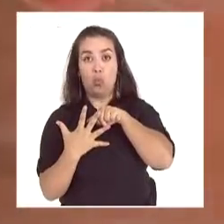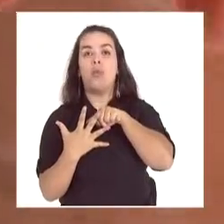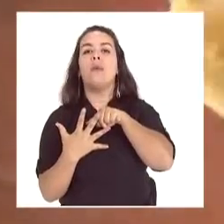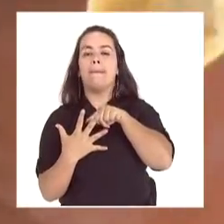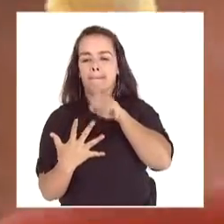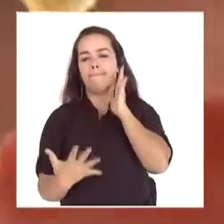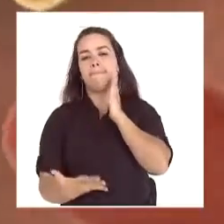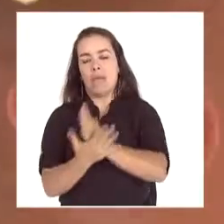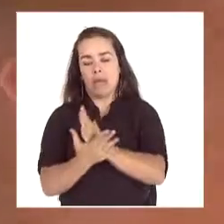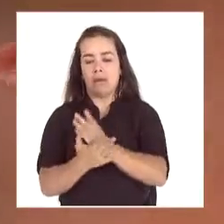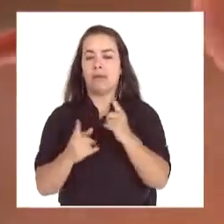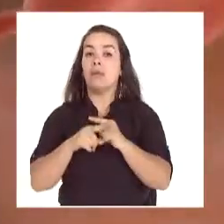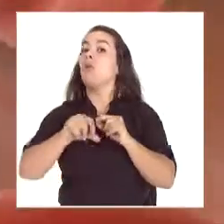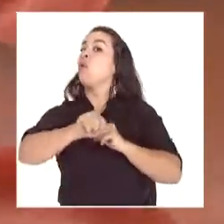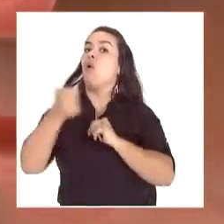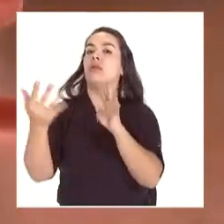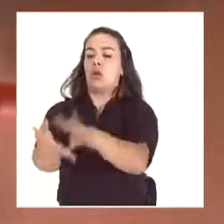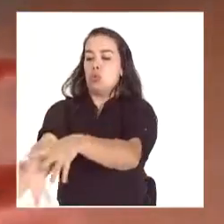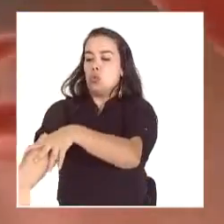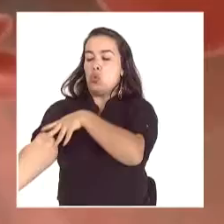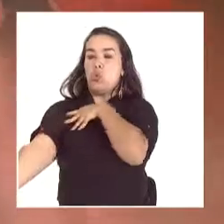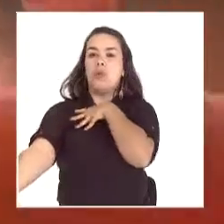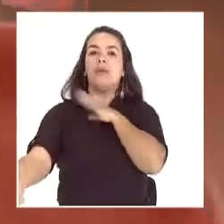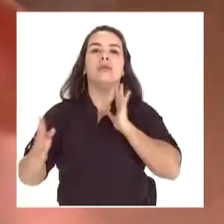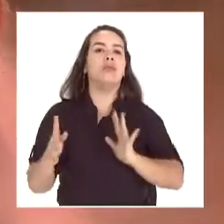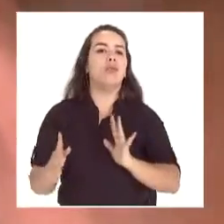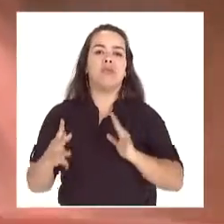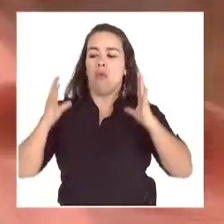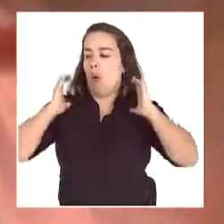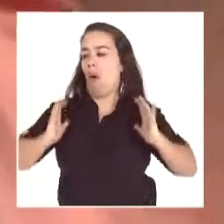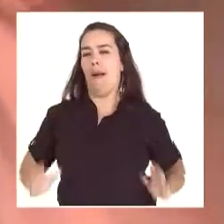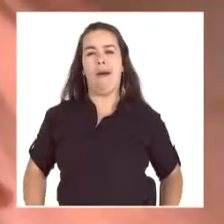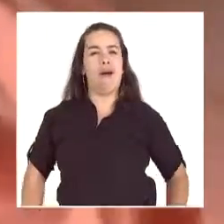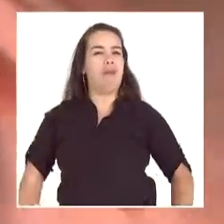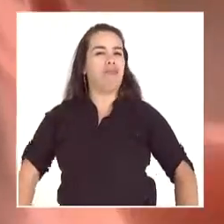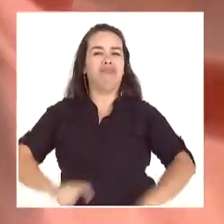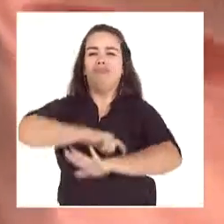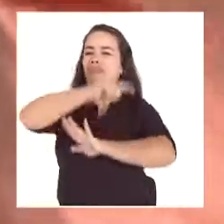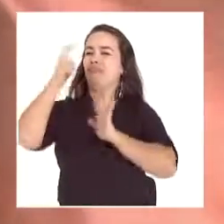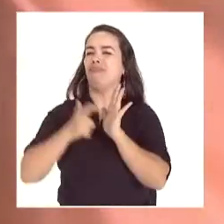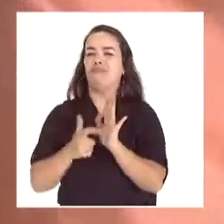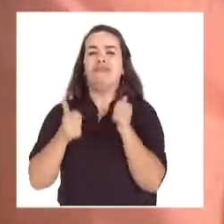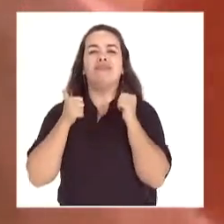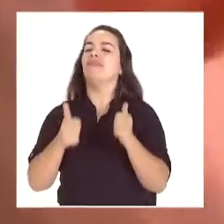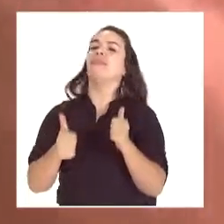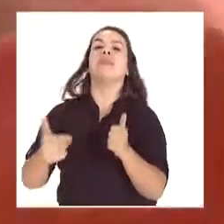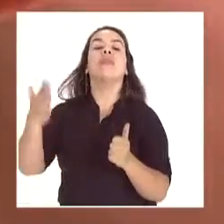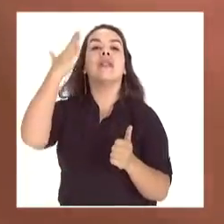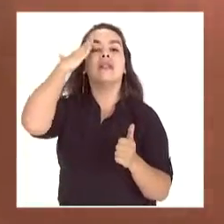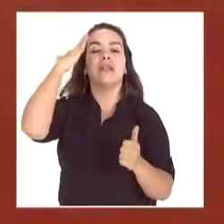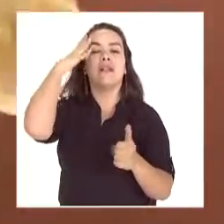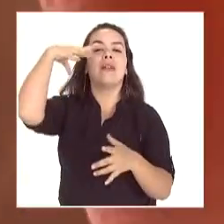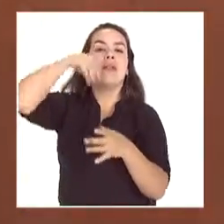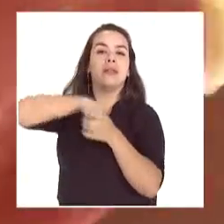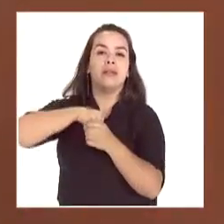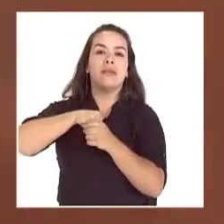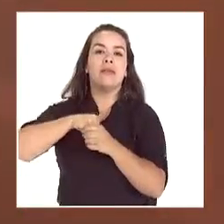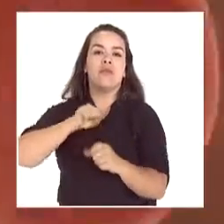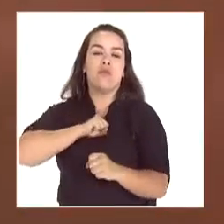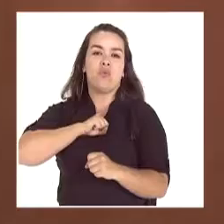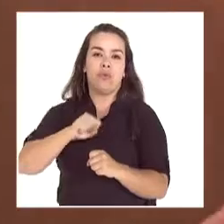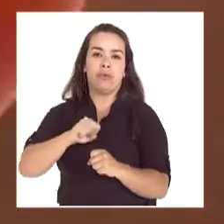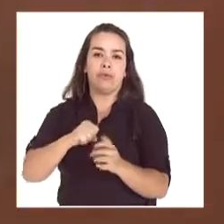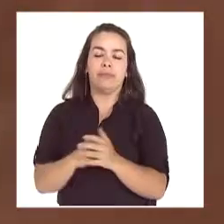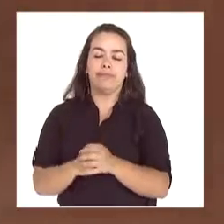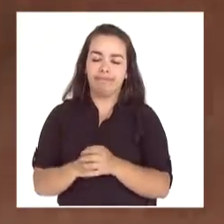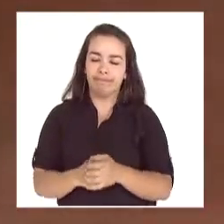enfermedad cardiovascular afecta todas las arterias de la economía corporal, incluyendo las arterias del corazón. Lo